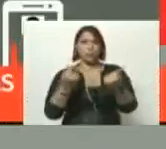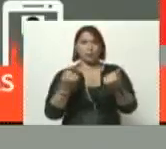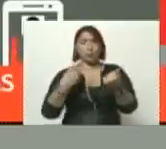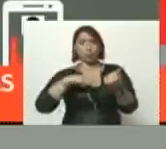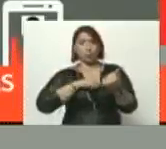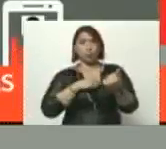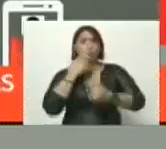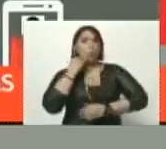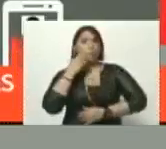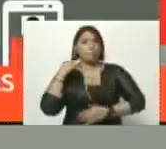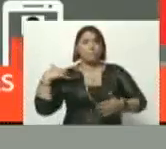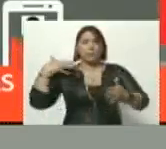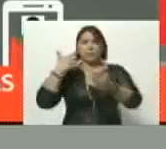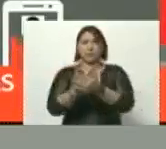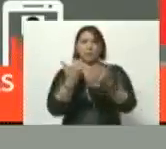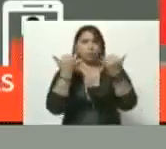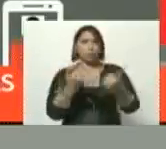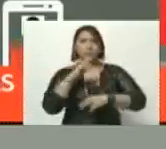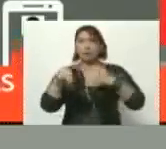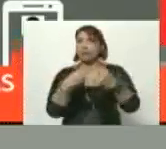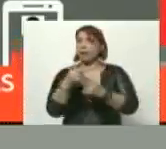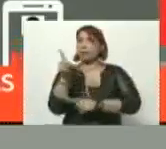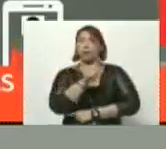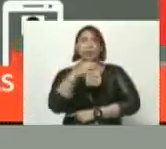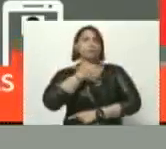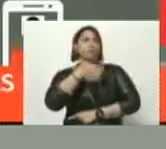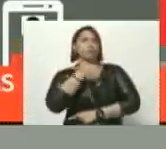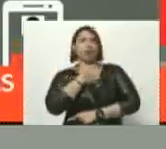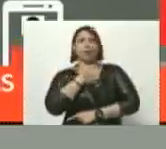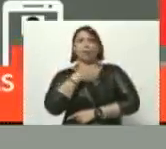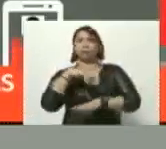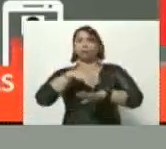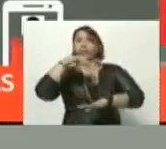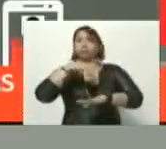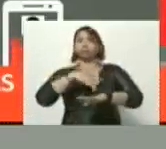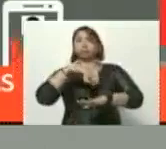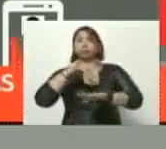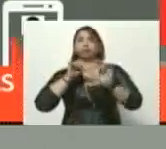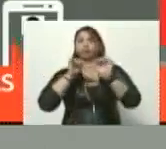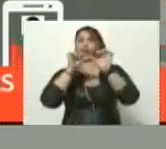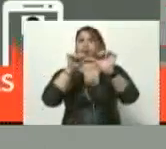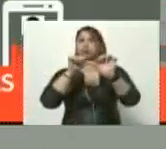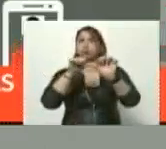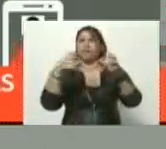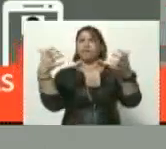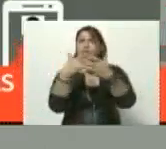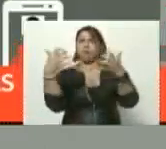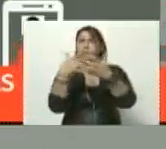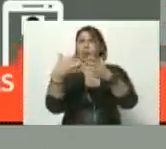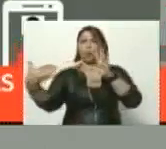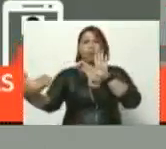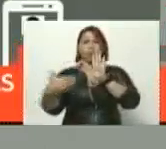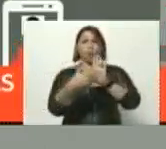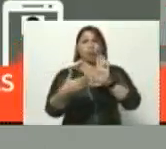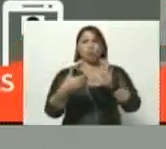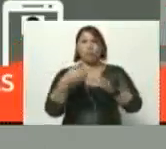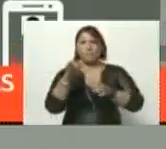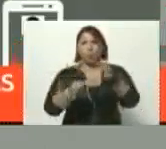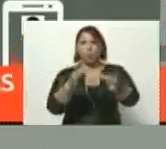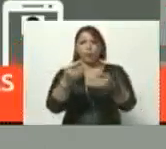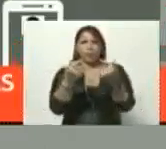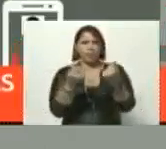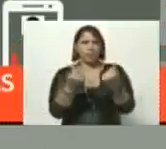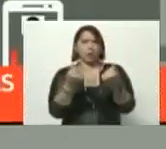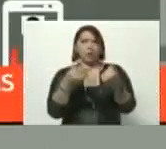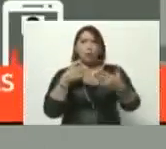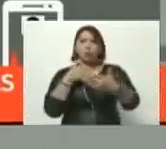estamos experimentando, que nadie se atreva a continuar con sus guerritas contra la moneda, contra